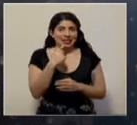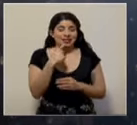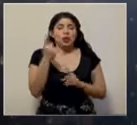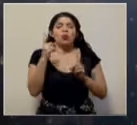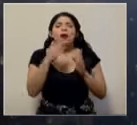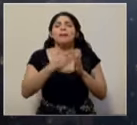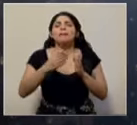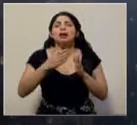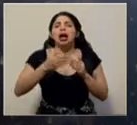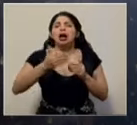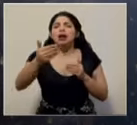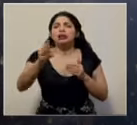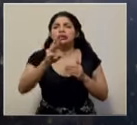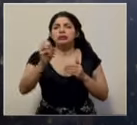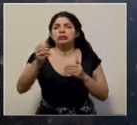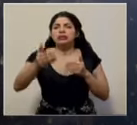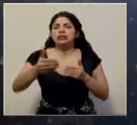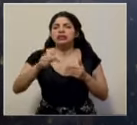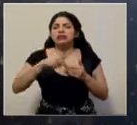denunciar?